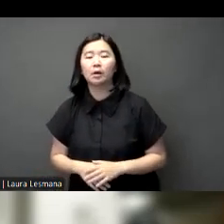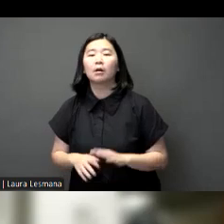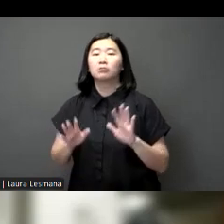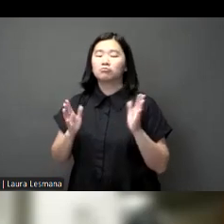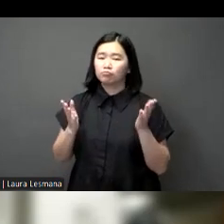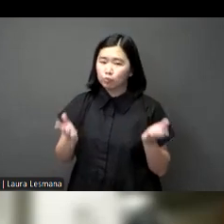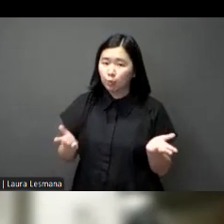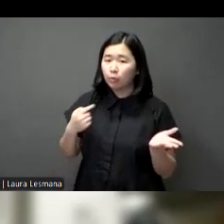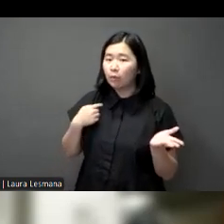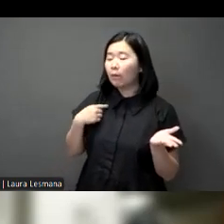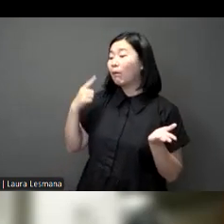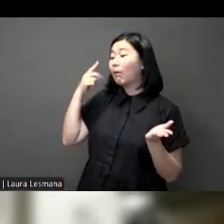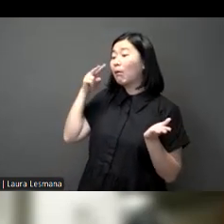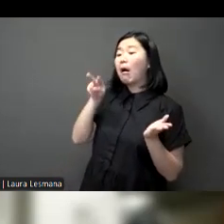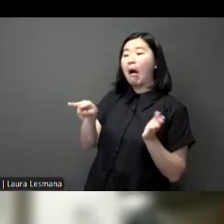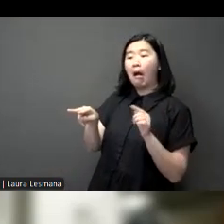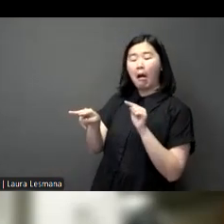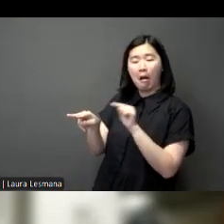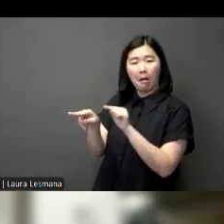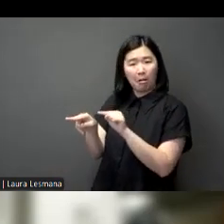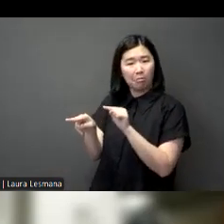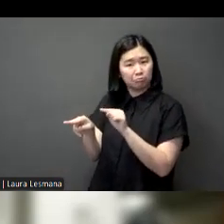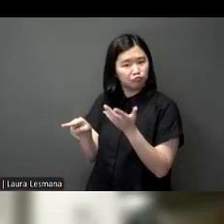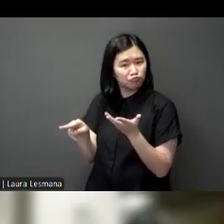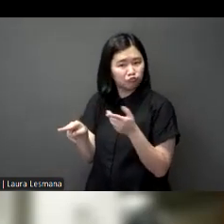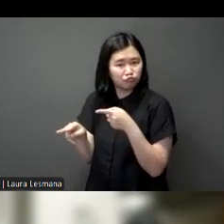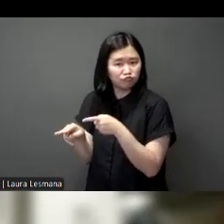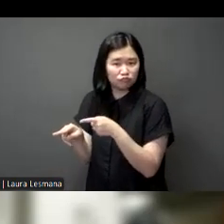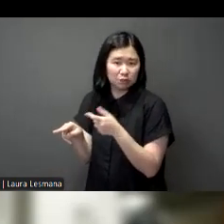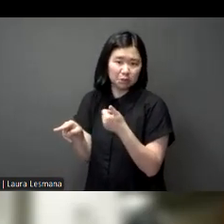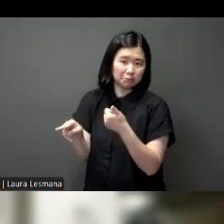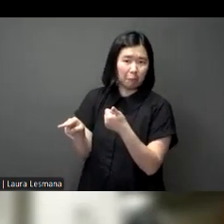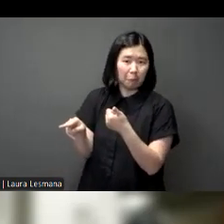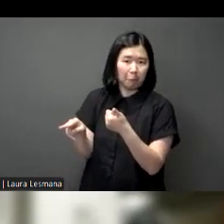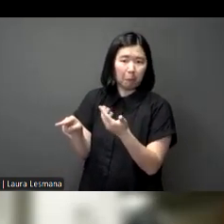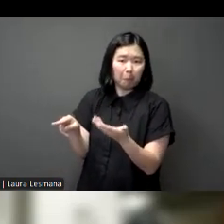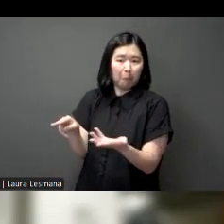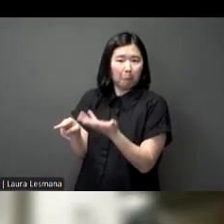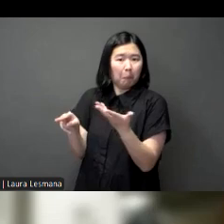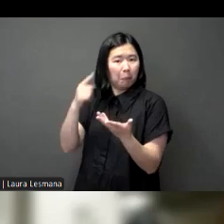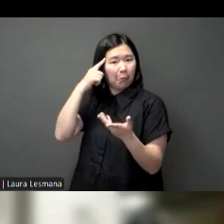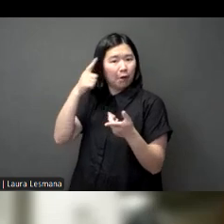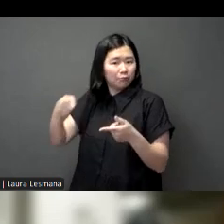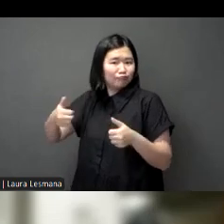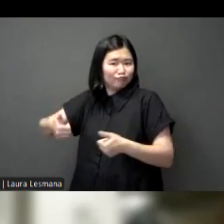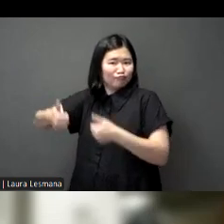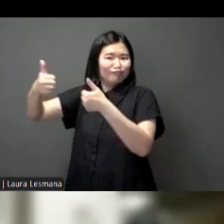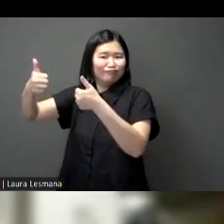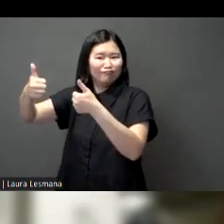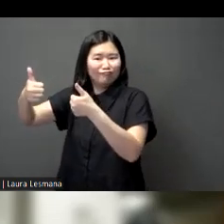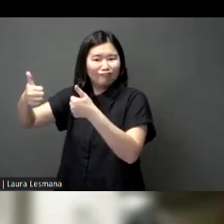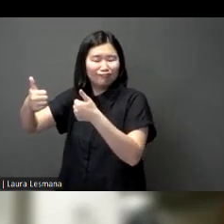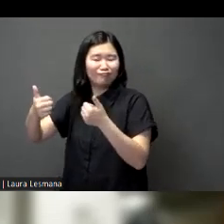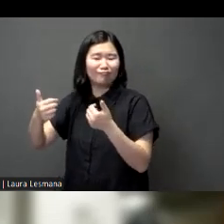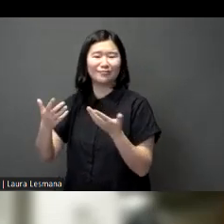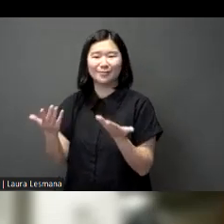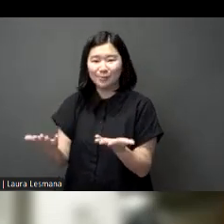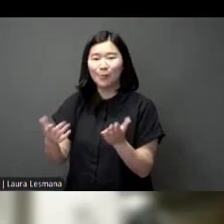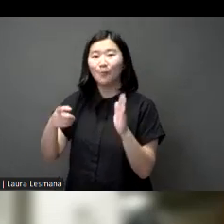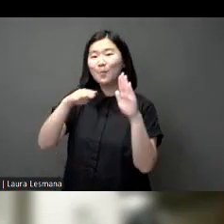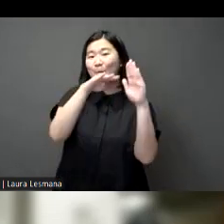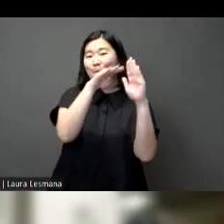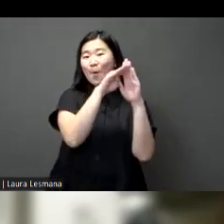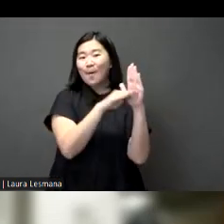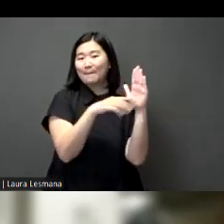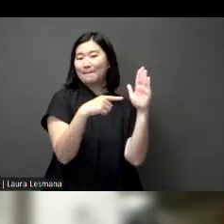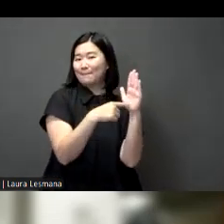personas logran sensibilizarse, que las personas van a adoptar conductas protectoras o que las personas van a modificar sus factores de riesgo, ¿cierto? Sus